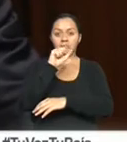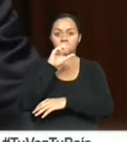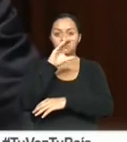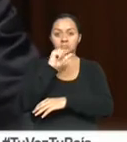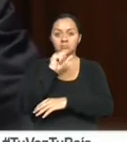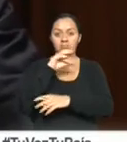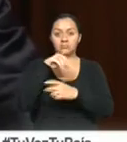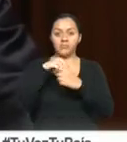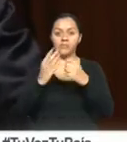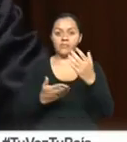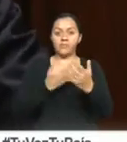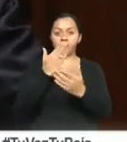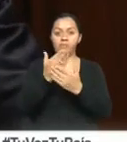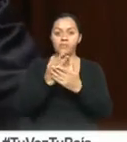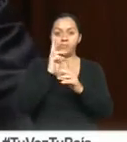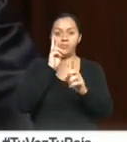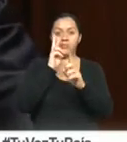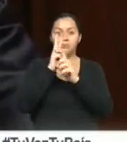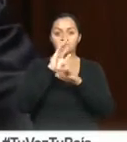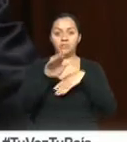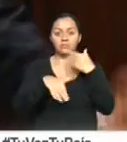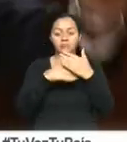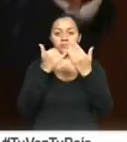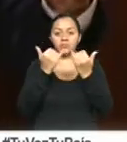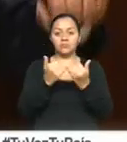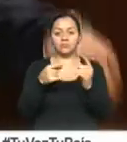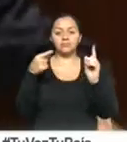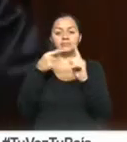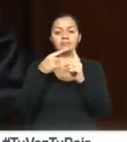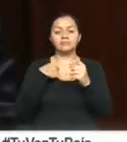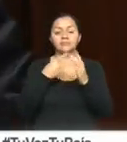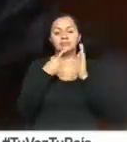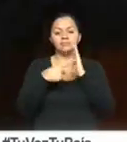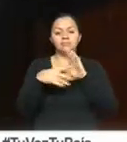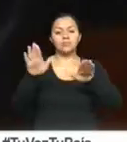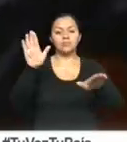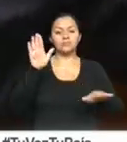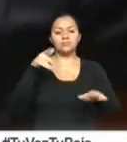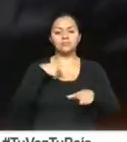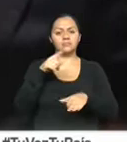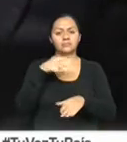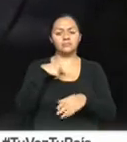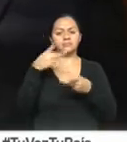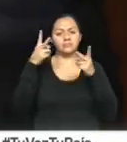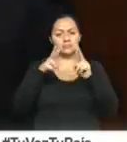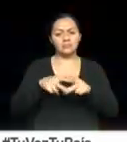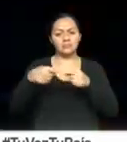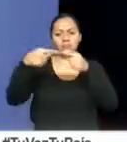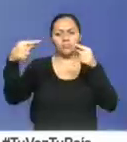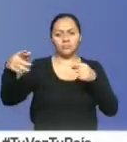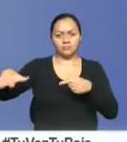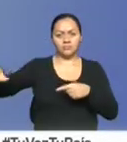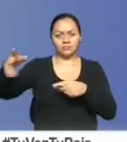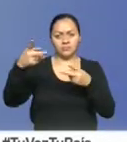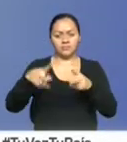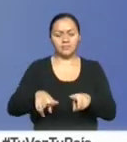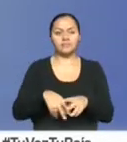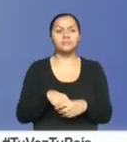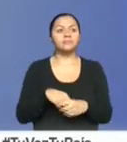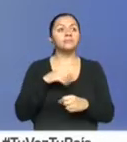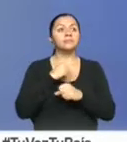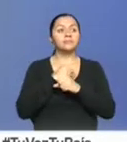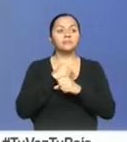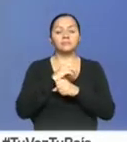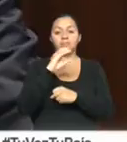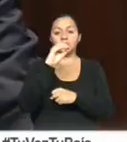planteé el desafío, no solamente mi declaración jurada, que lo haga también el opositor. Operación de